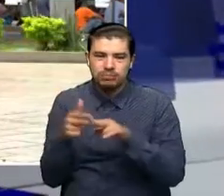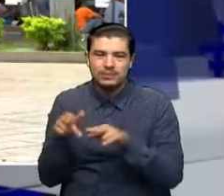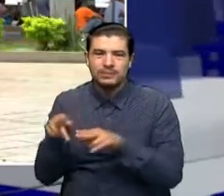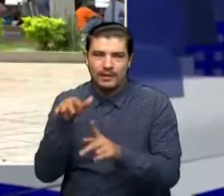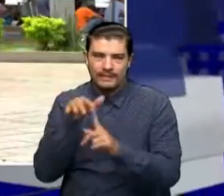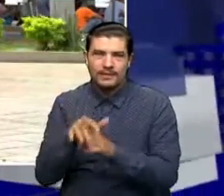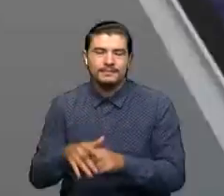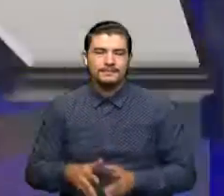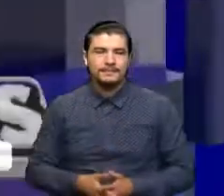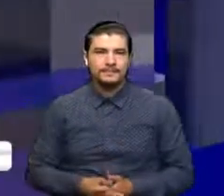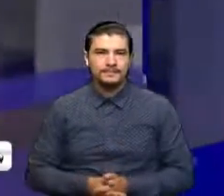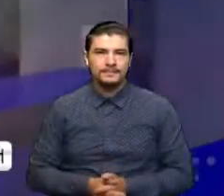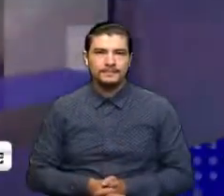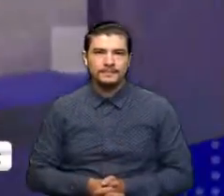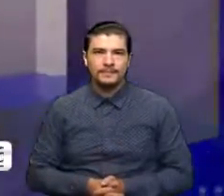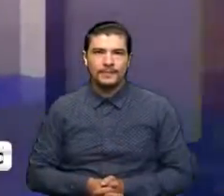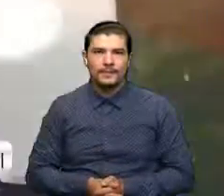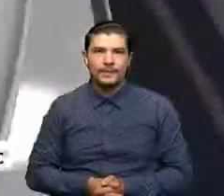usted con la información